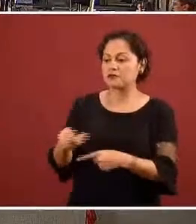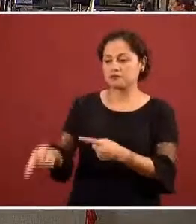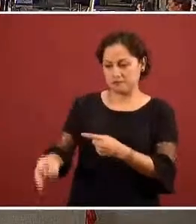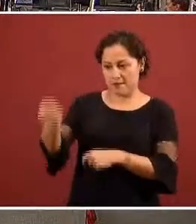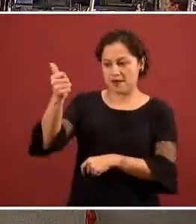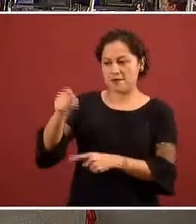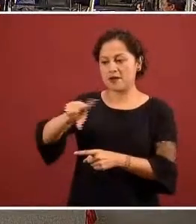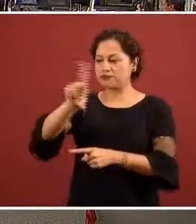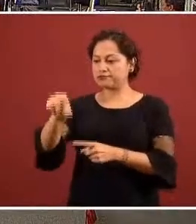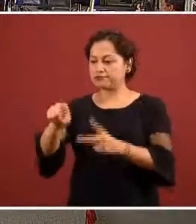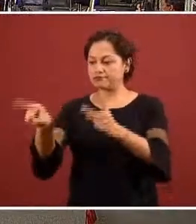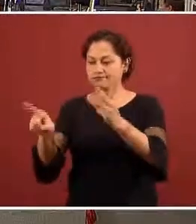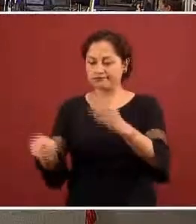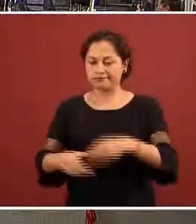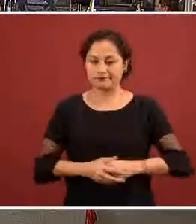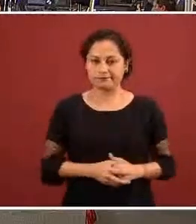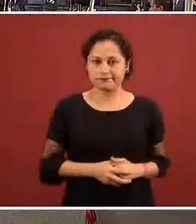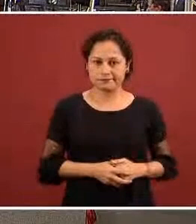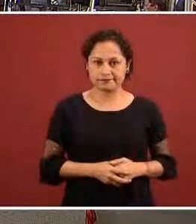y luego Natalia.